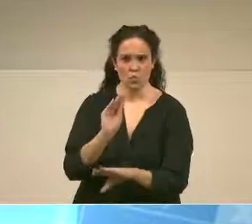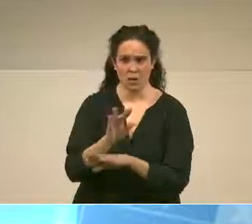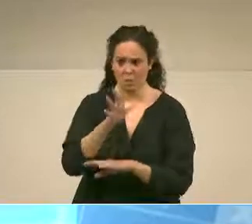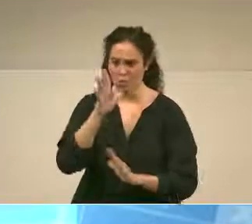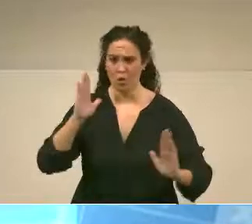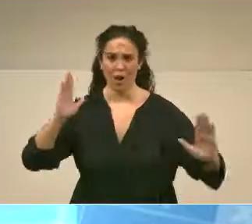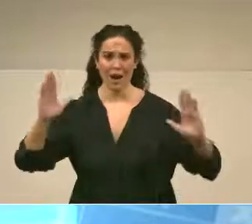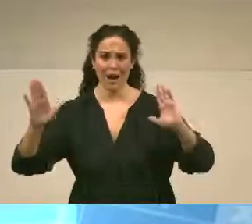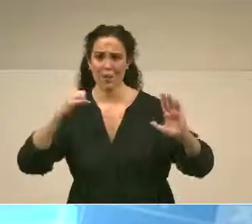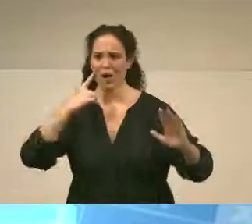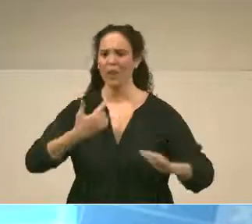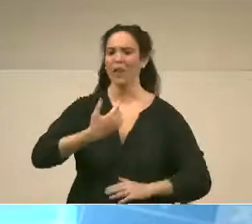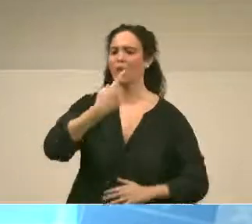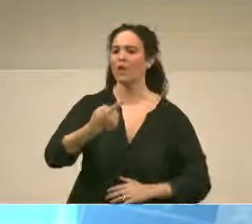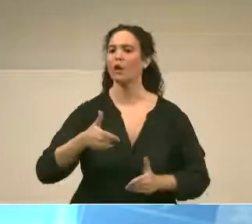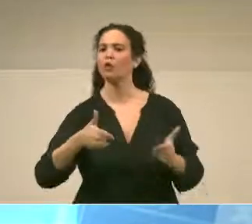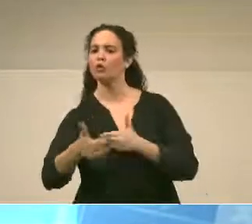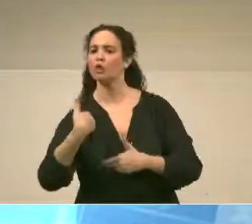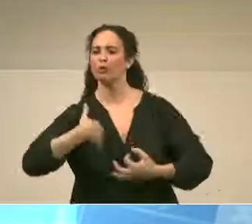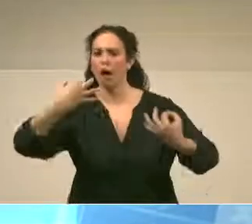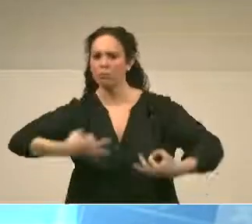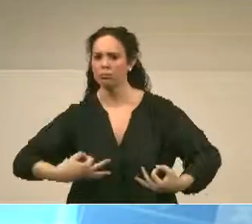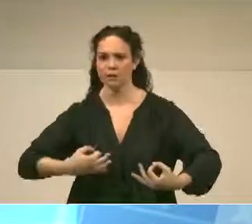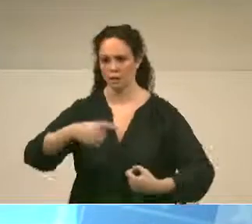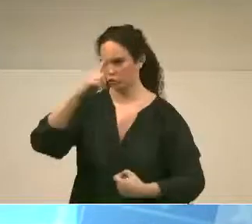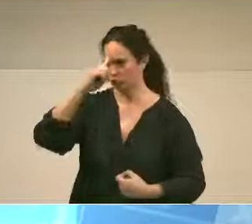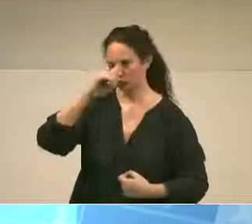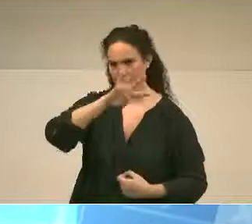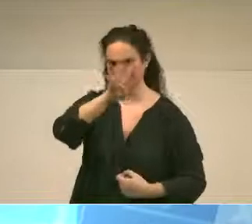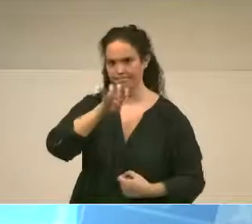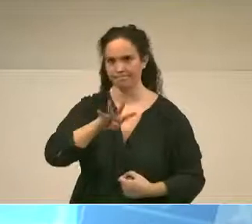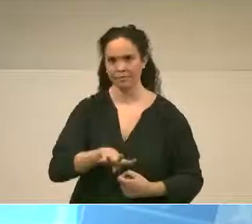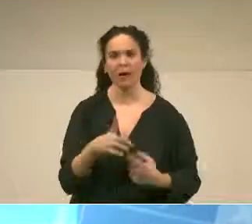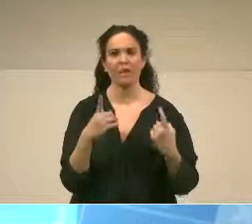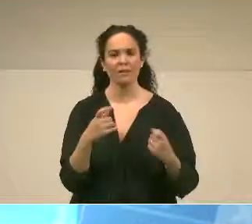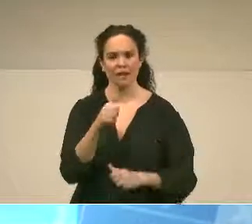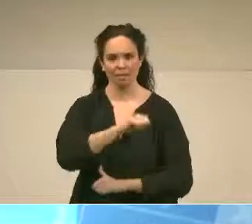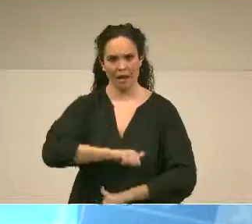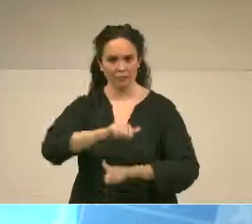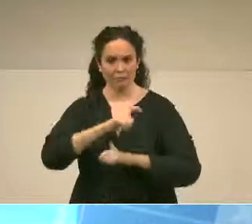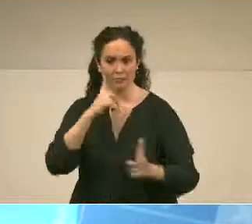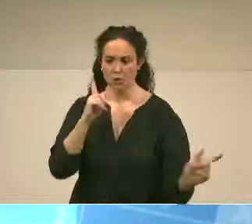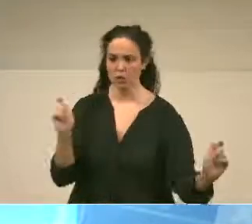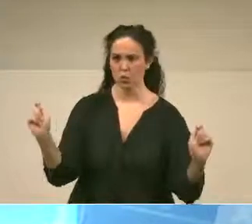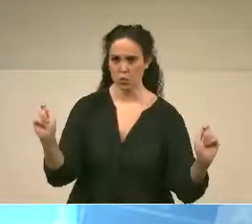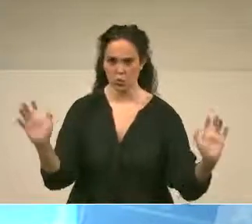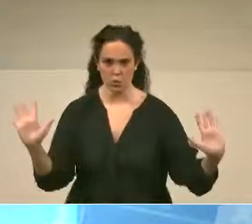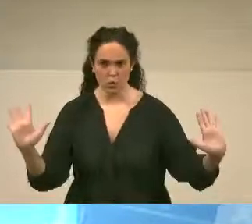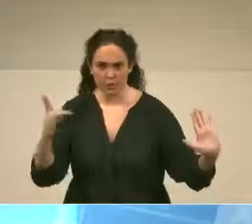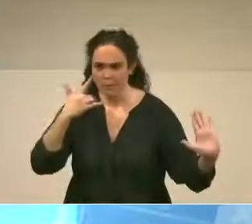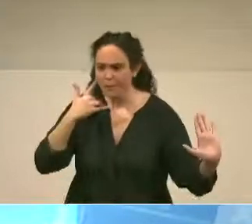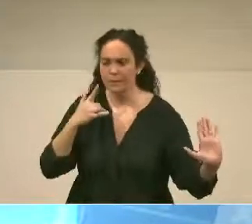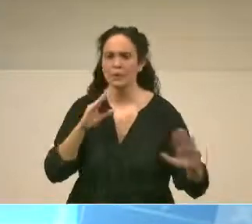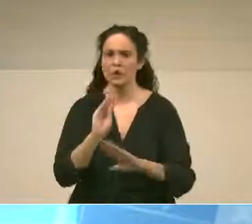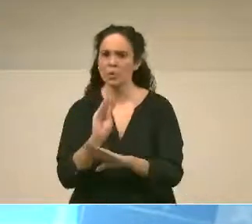hacer predicciones sobre la evolución, por lo que se debe de mantener muy alerta y muy prudente